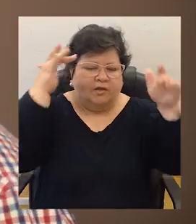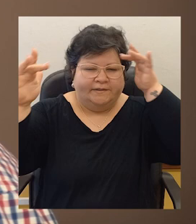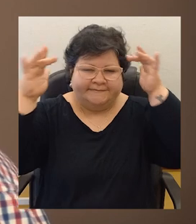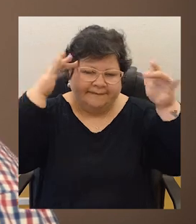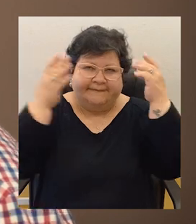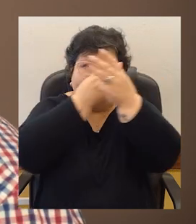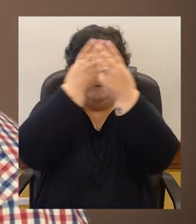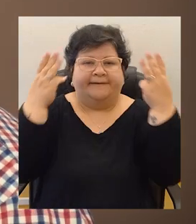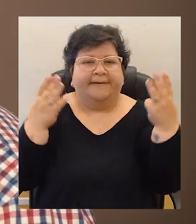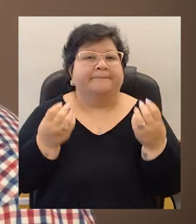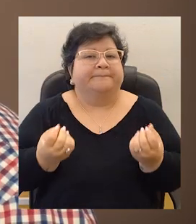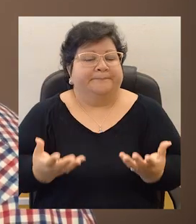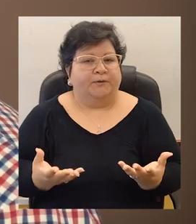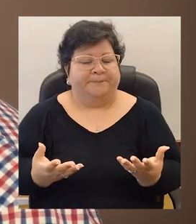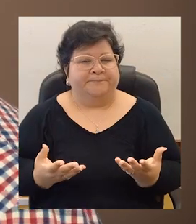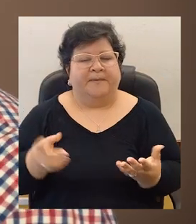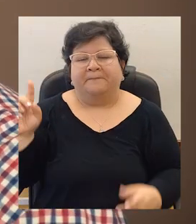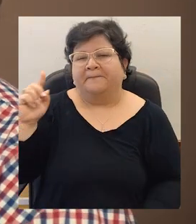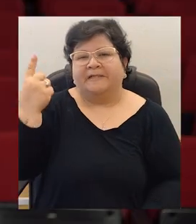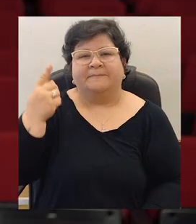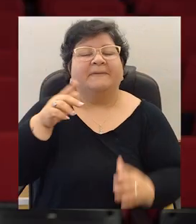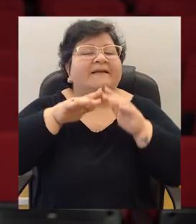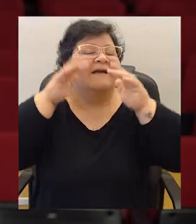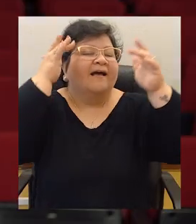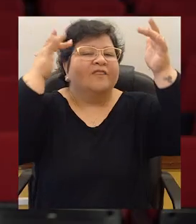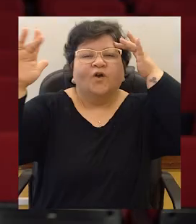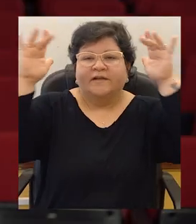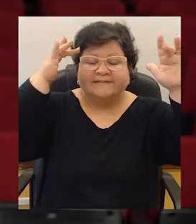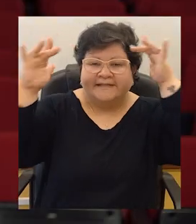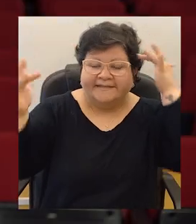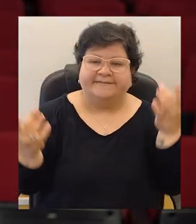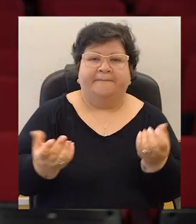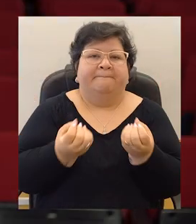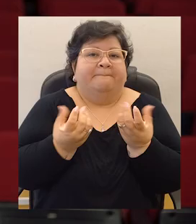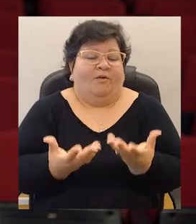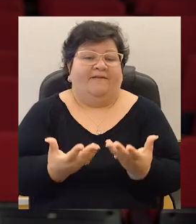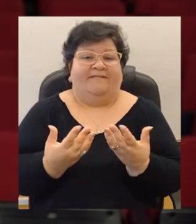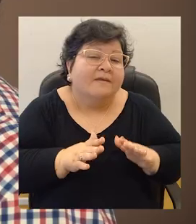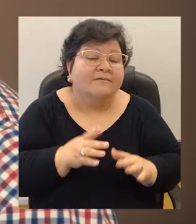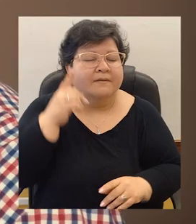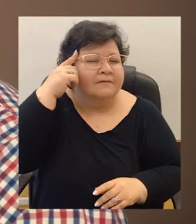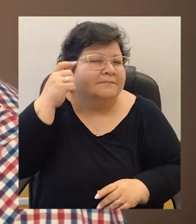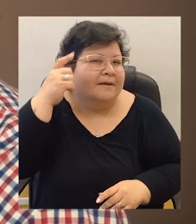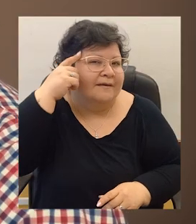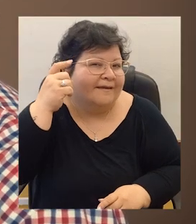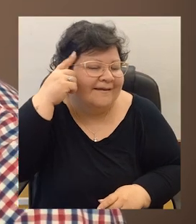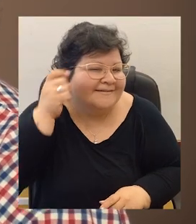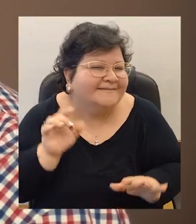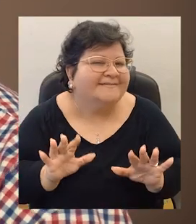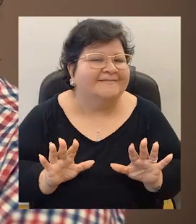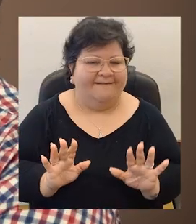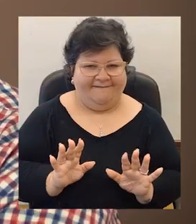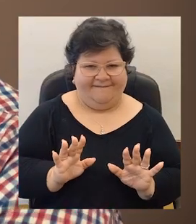pero principalmente este en la adolescencia con el inicio del ejercicio de la vida sexual el inicio del ejercicio